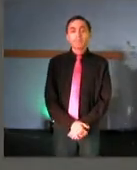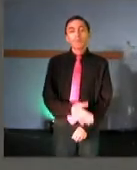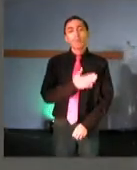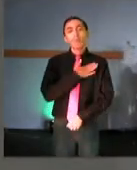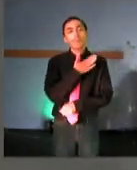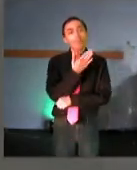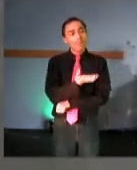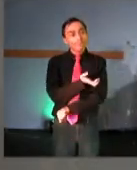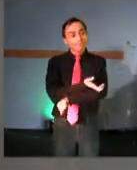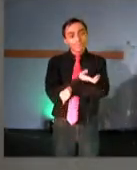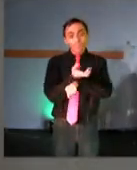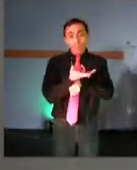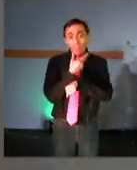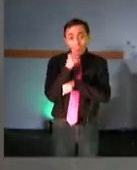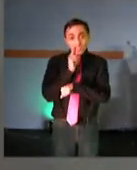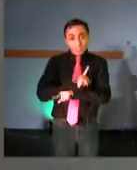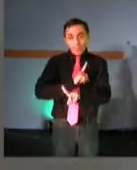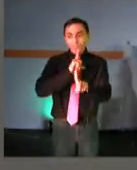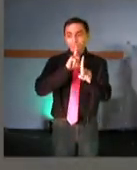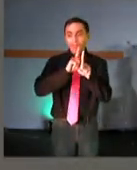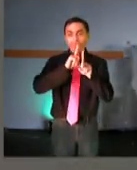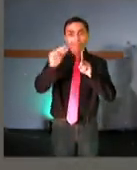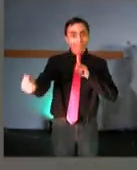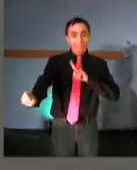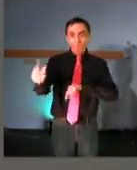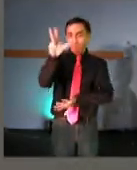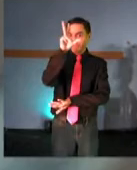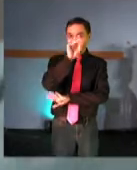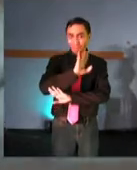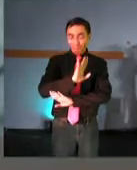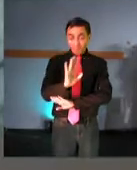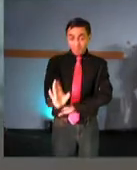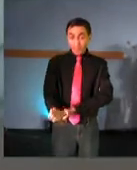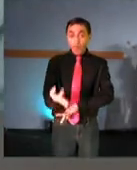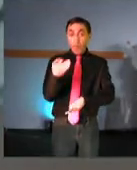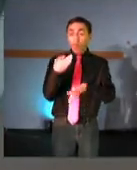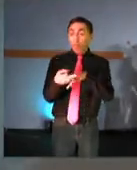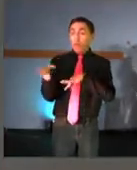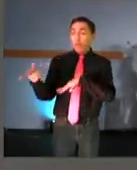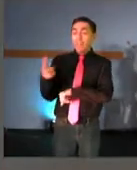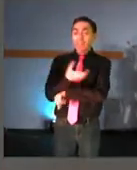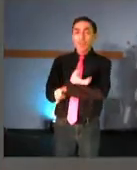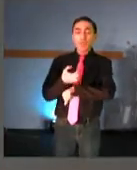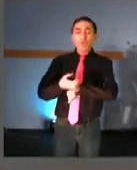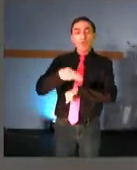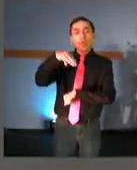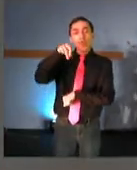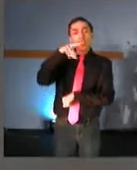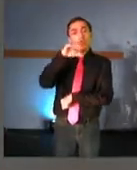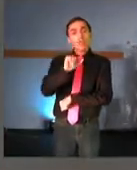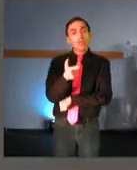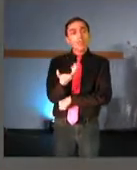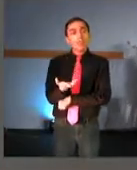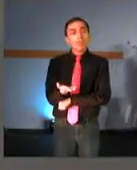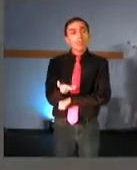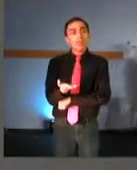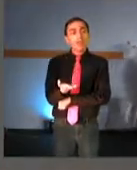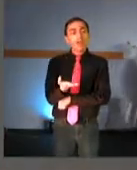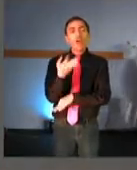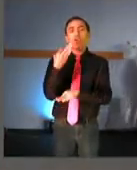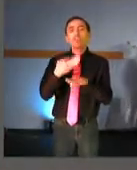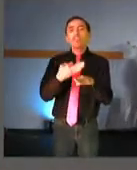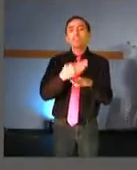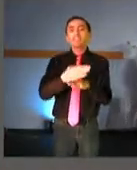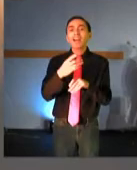Compañeros y compañeras, no se vayan. Mónica va a estar filmando y Julio, quizá. Vamos a tomarnos la